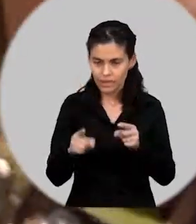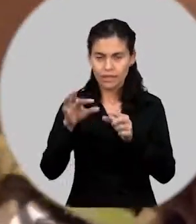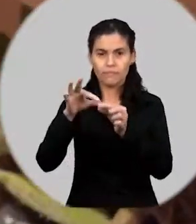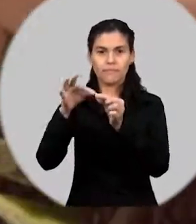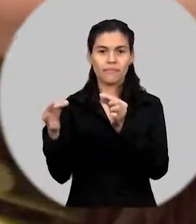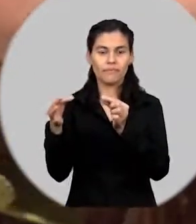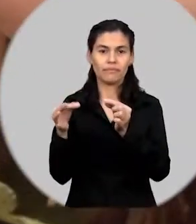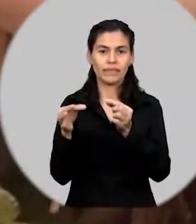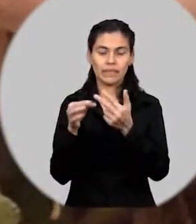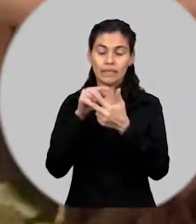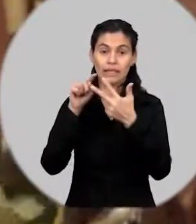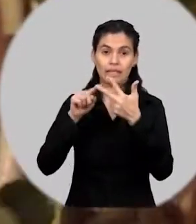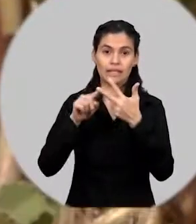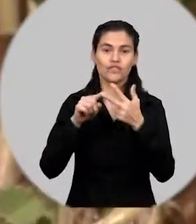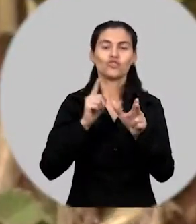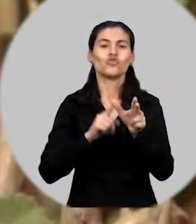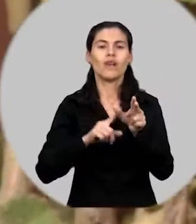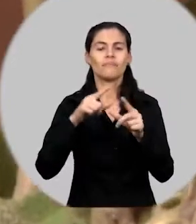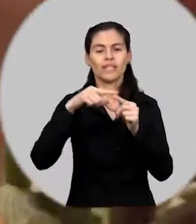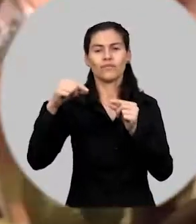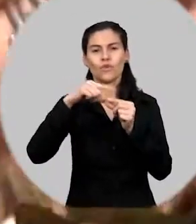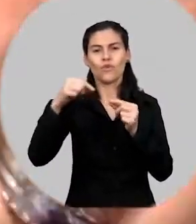que también con